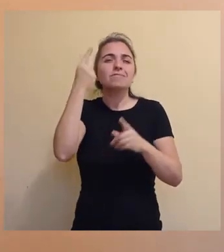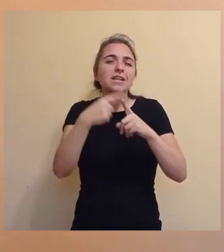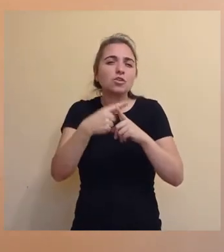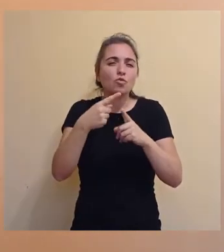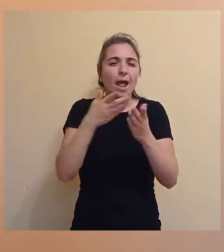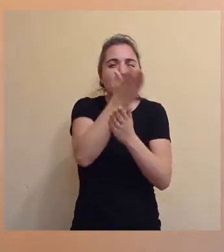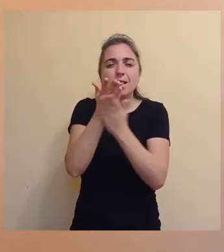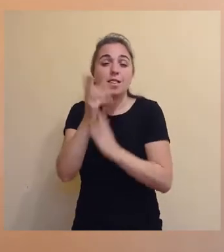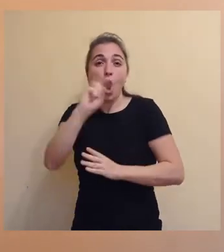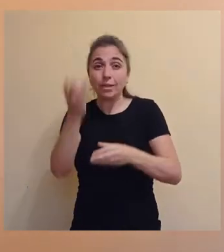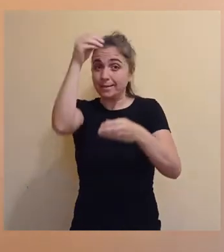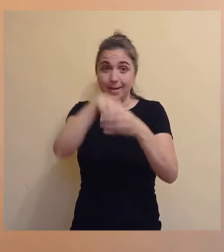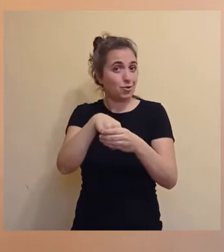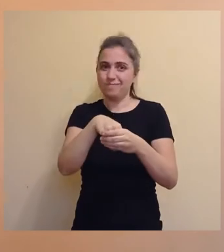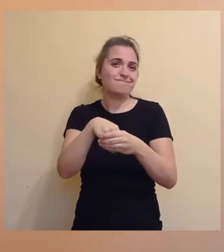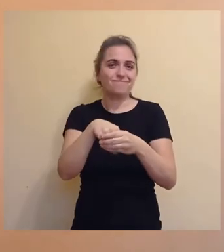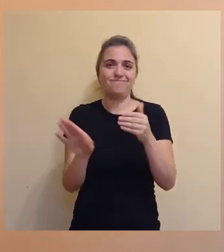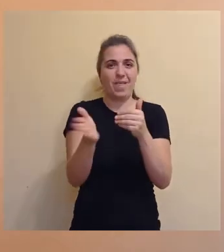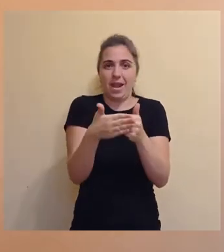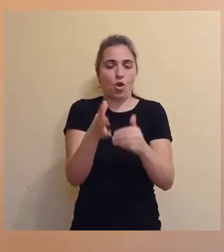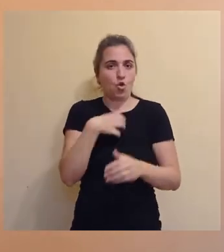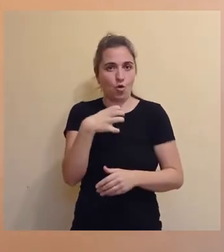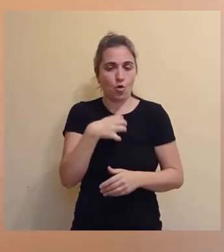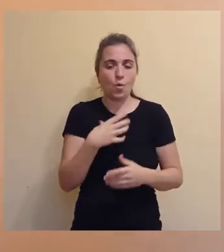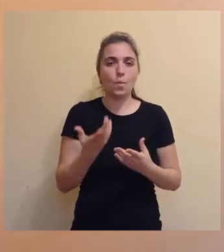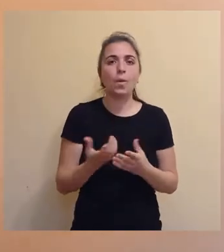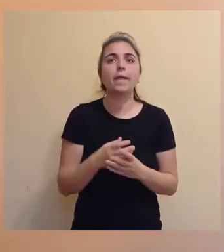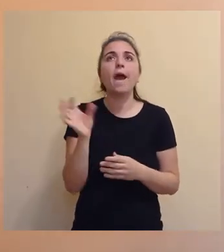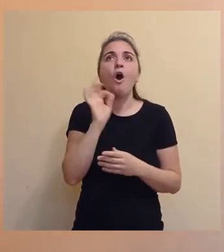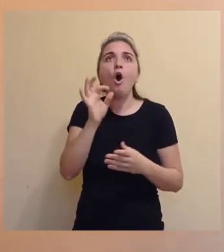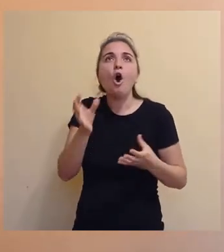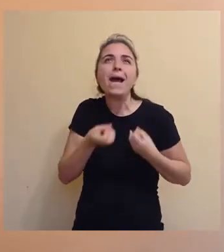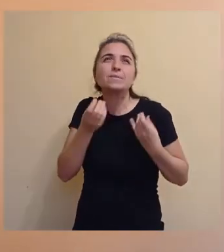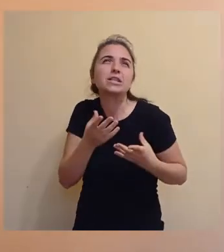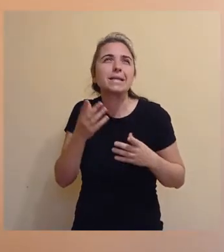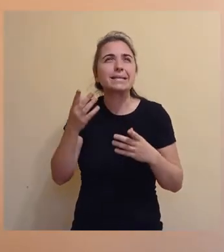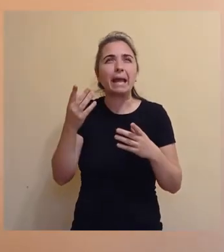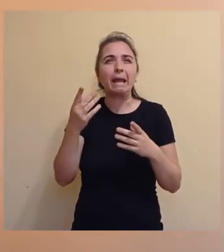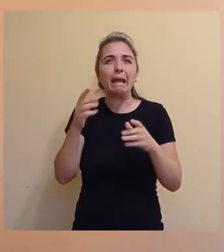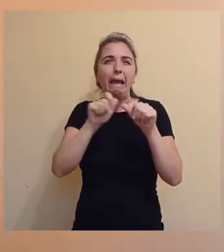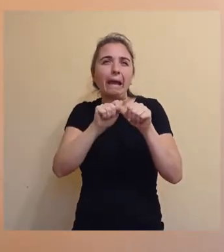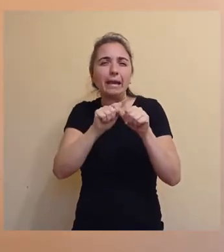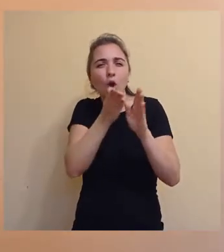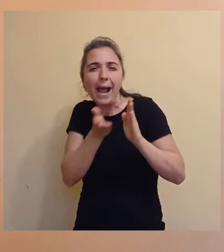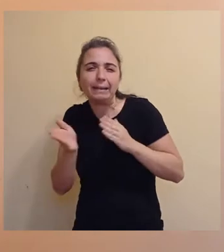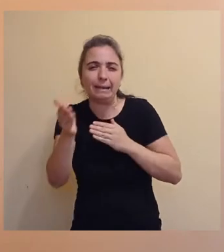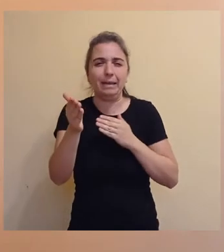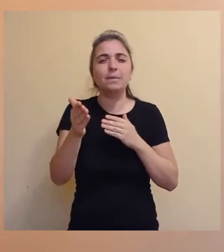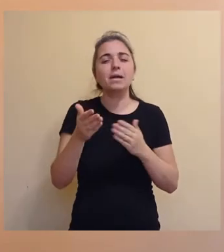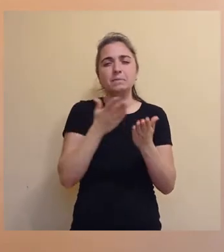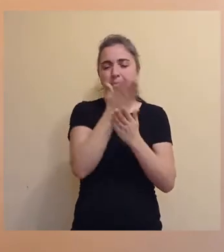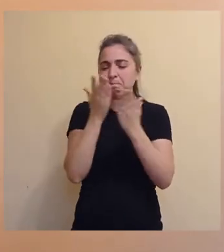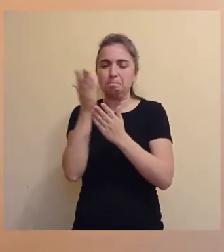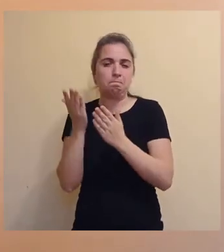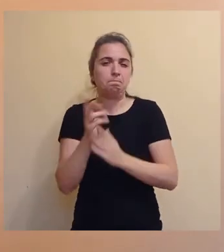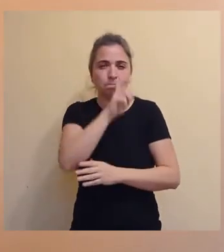diversas, identidades de género diversas, identidades sexuales diversas, expresiones de género también alternativas. Esto sería un